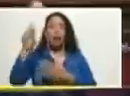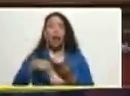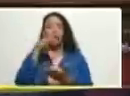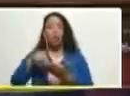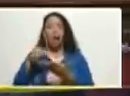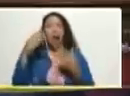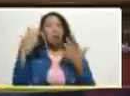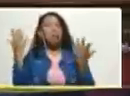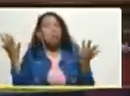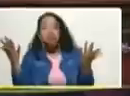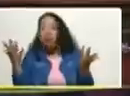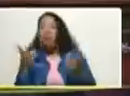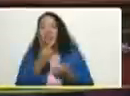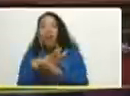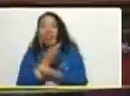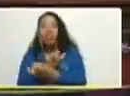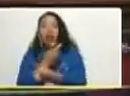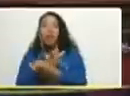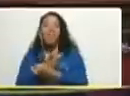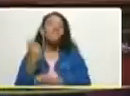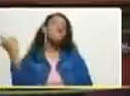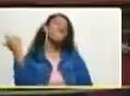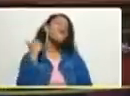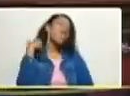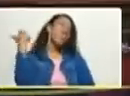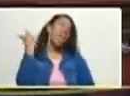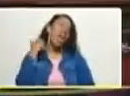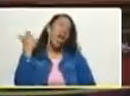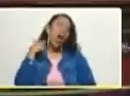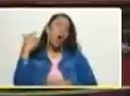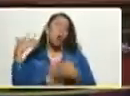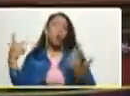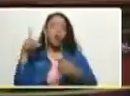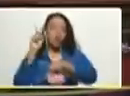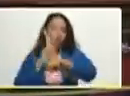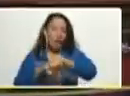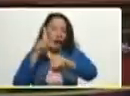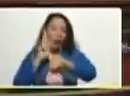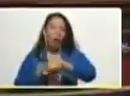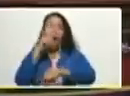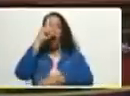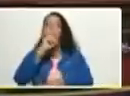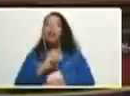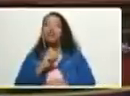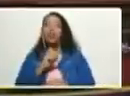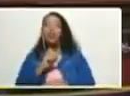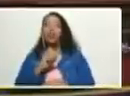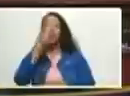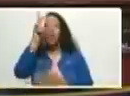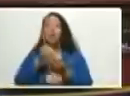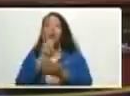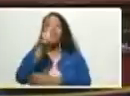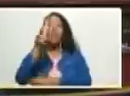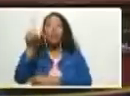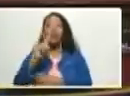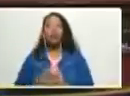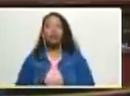Narnia, vencido su periodo en el año